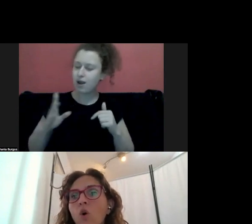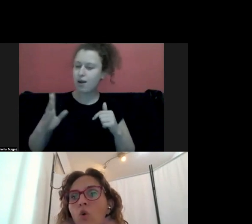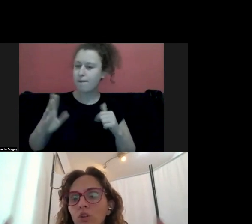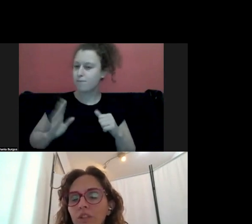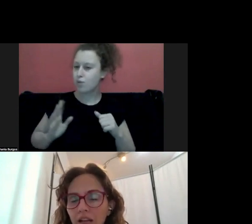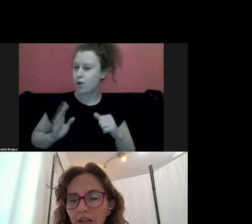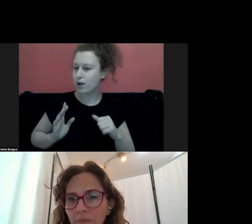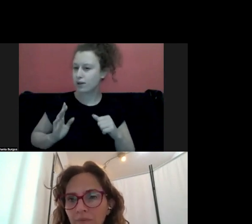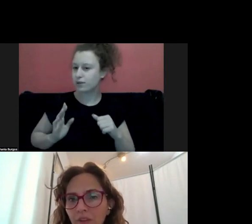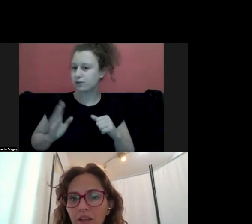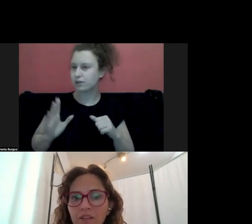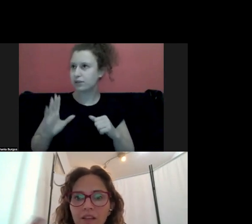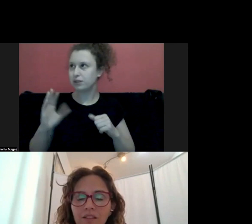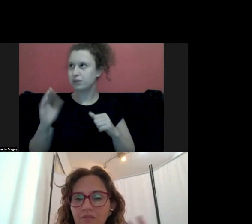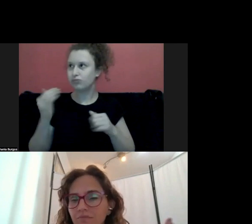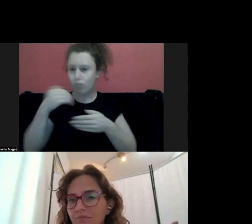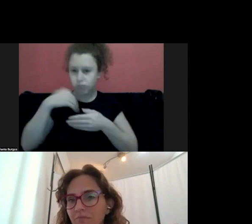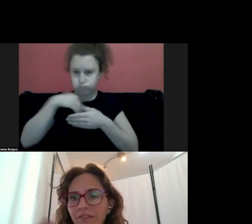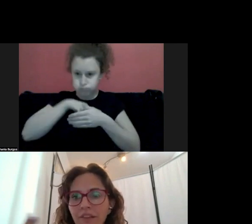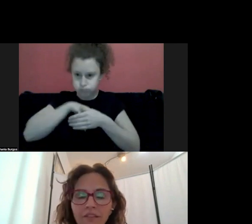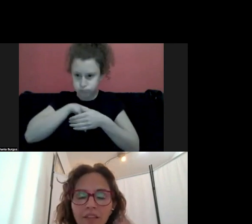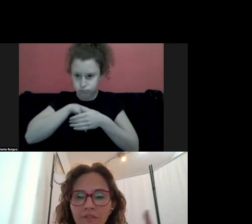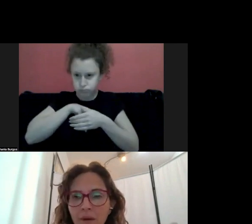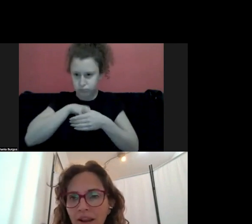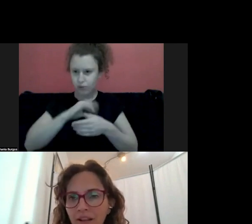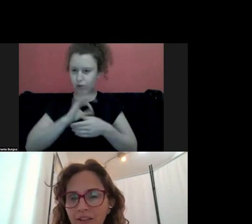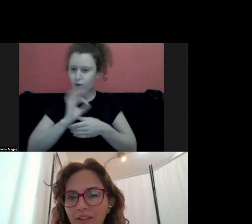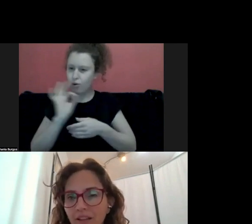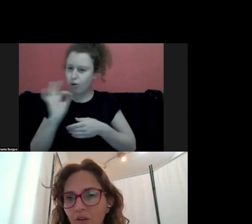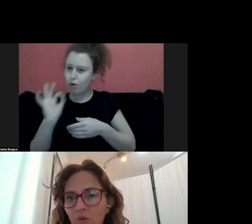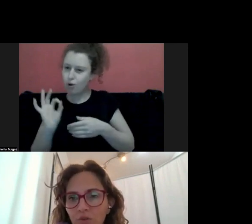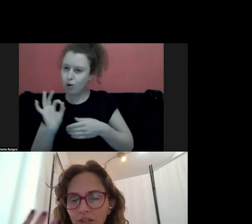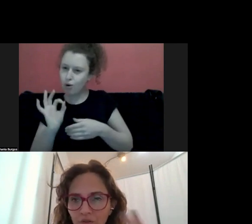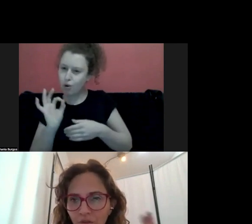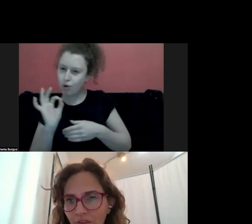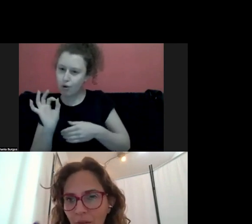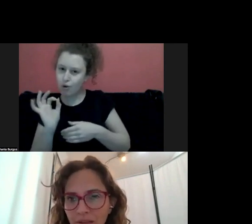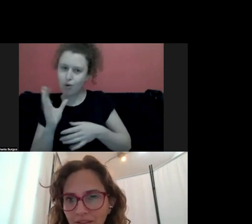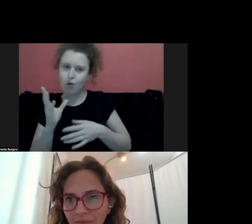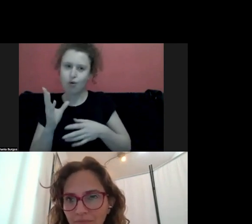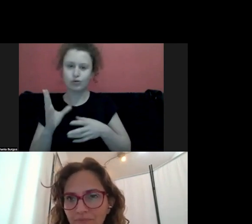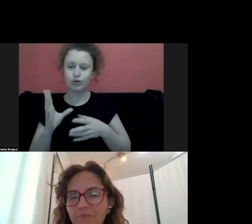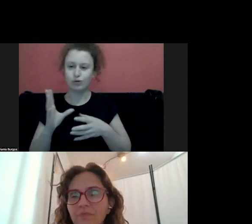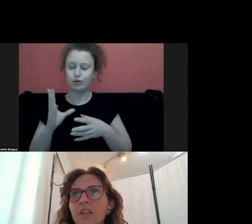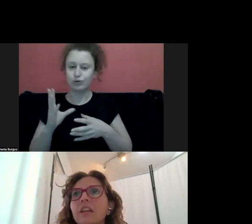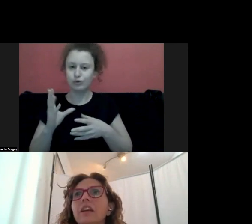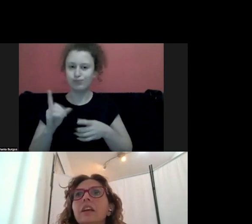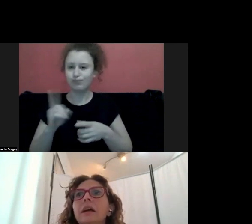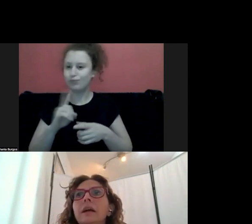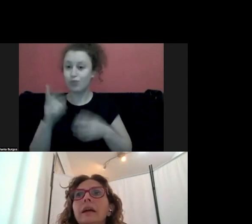a ocultar esas diferentes maneras de interlocutar socialmente.